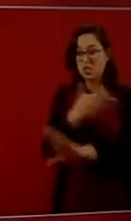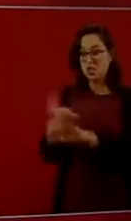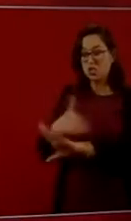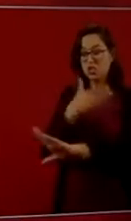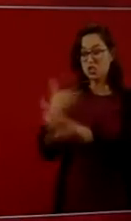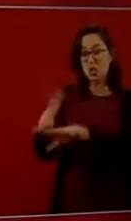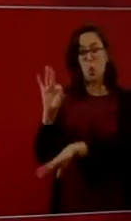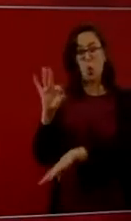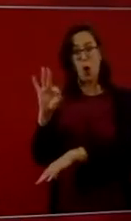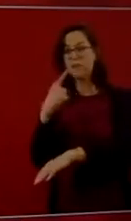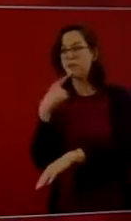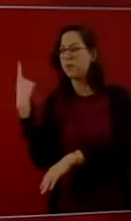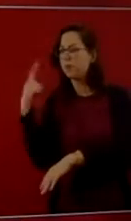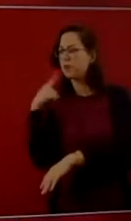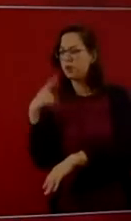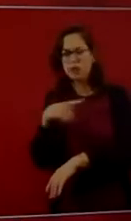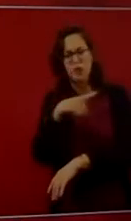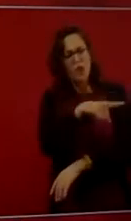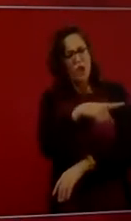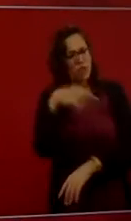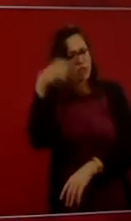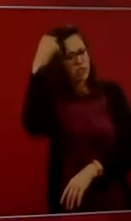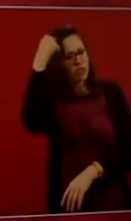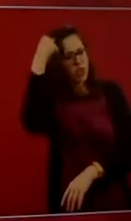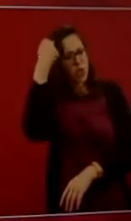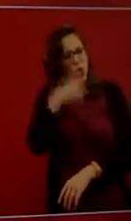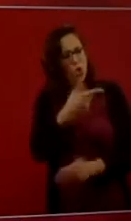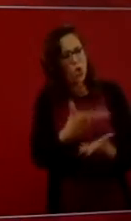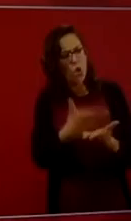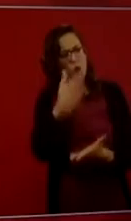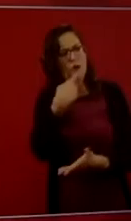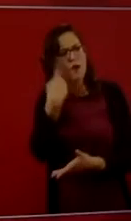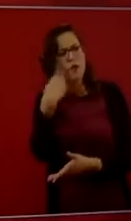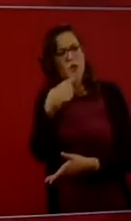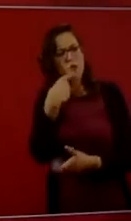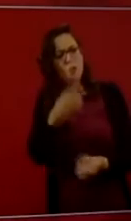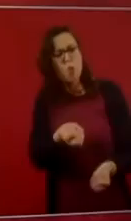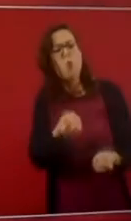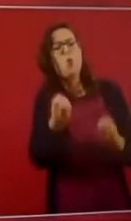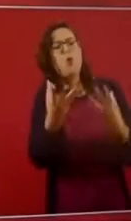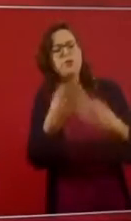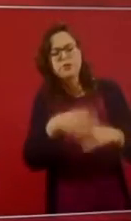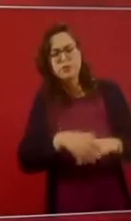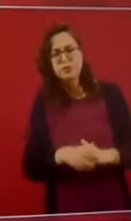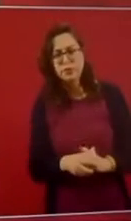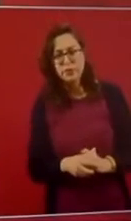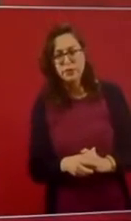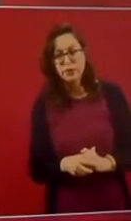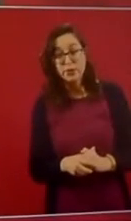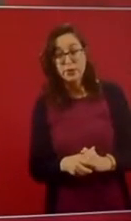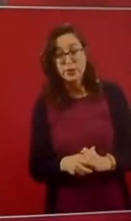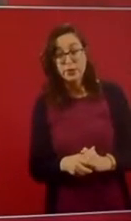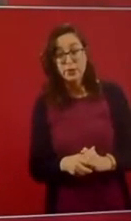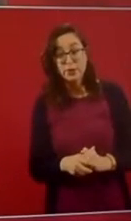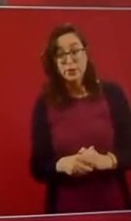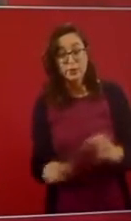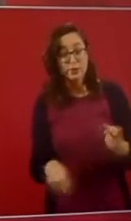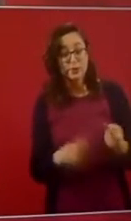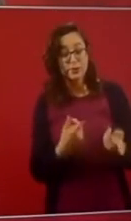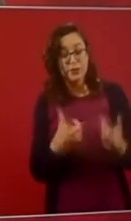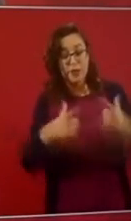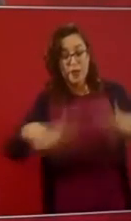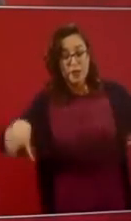con una enorme capacidad de amor a la humanidad, escribieron. Con profundo